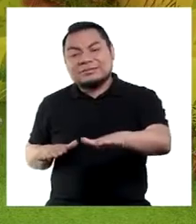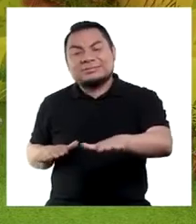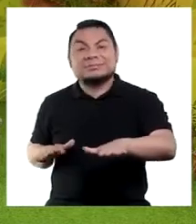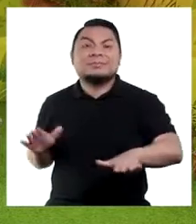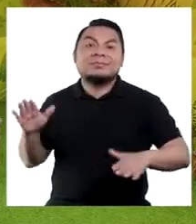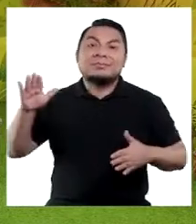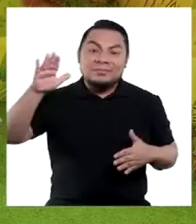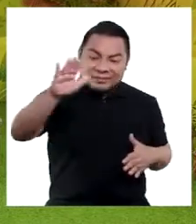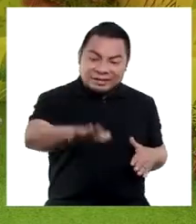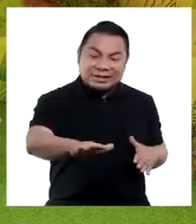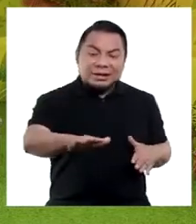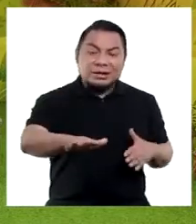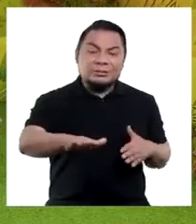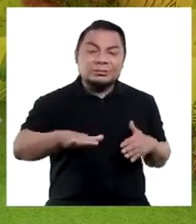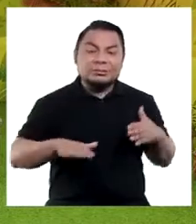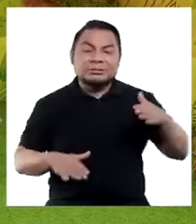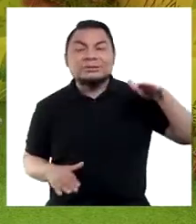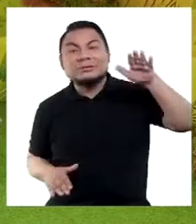y ahí